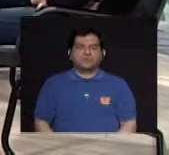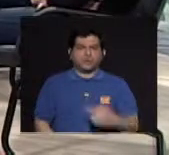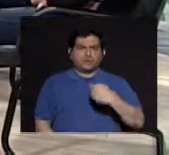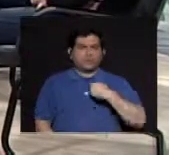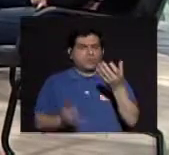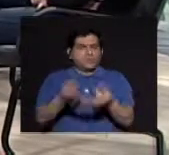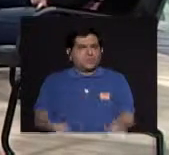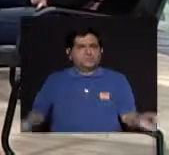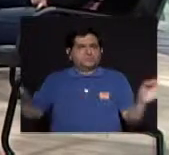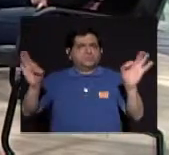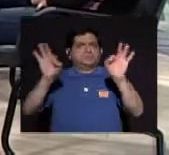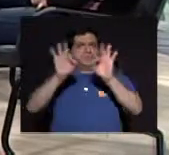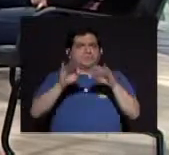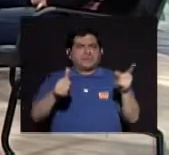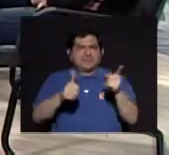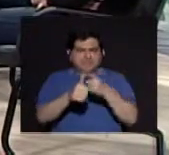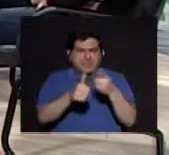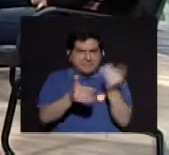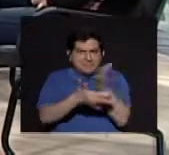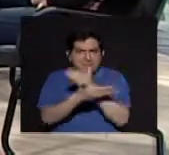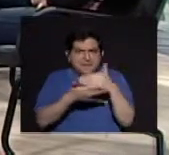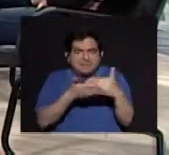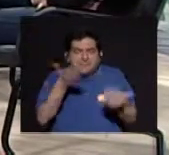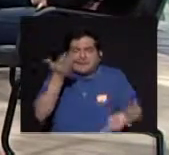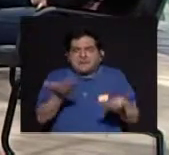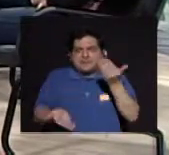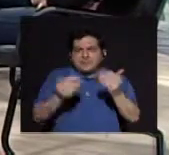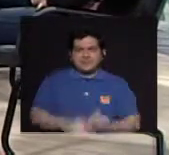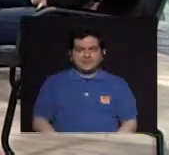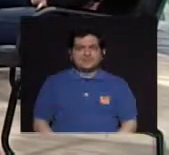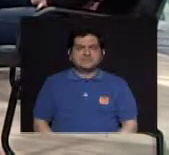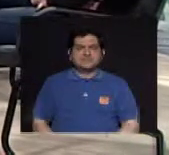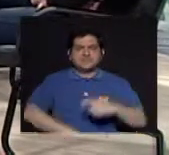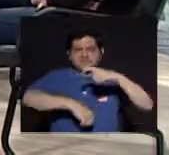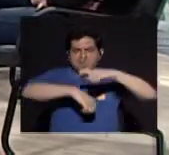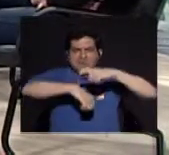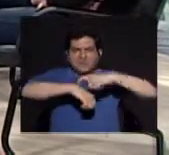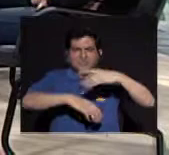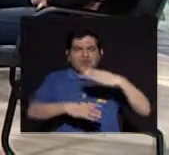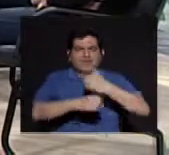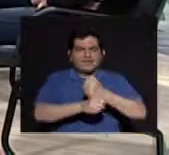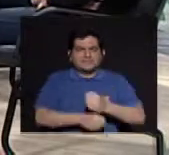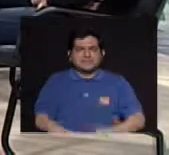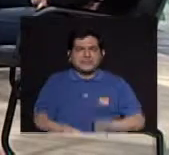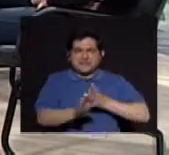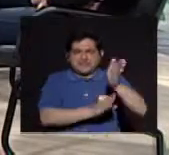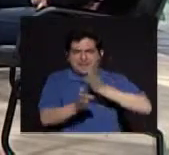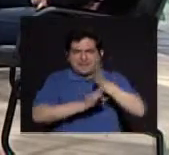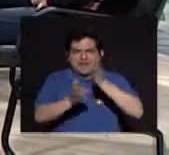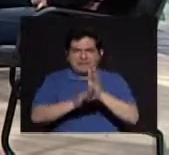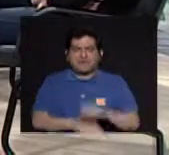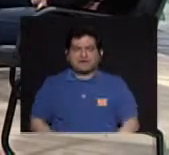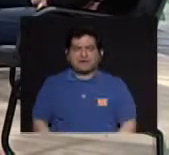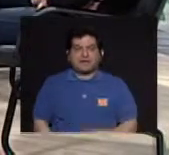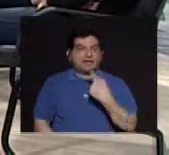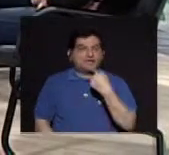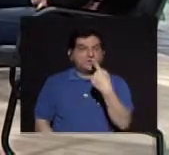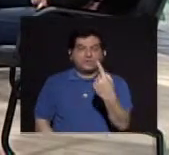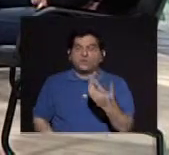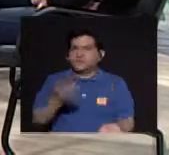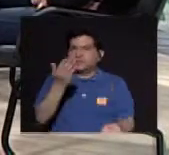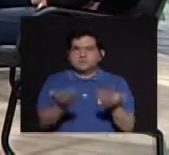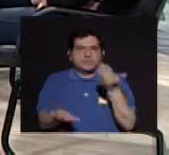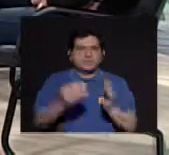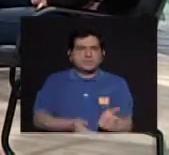demás. Para mí en este sentido fue muy, muy importante porque era la primera pieza, digamos, de época que yo iba a hacer en mi carrera, y no